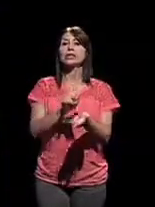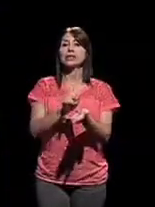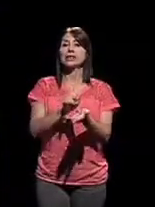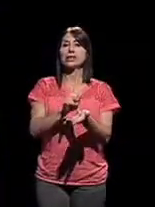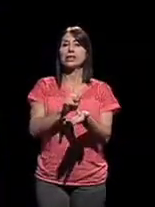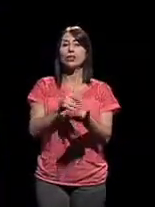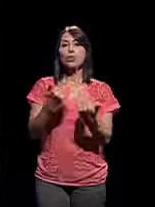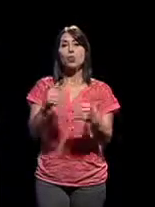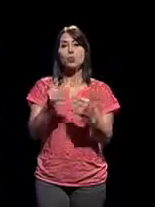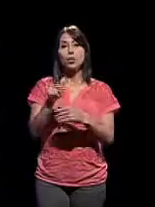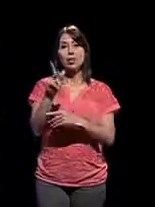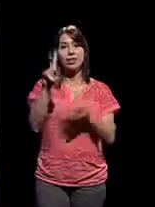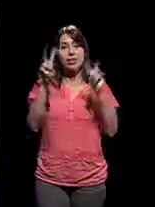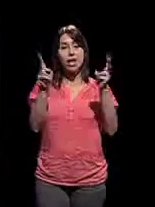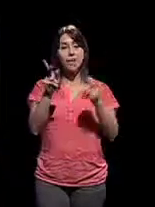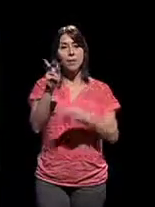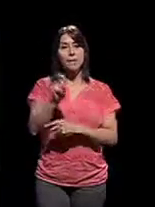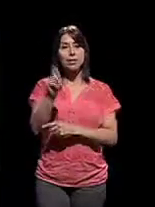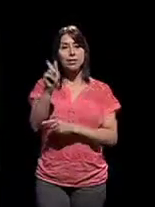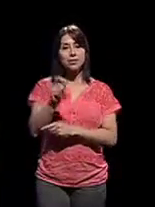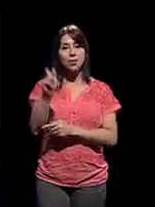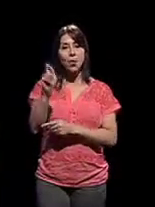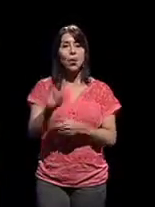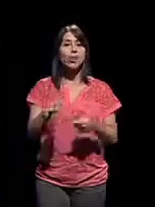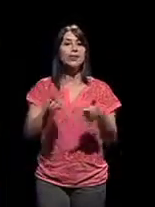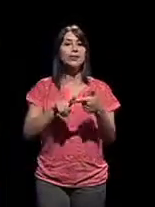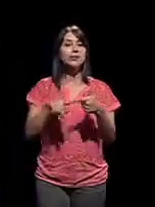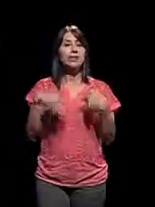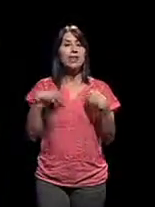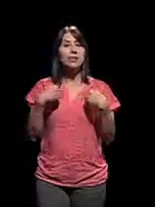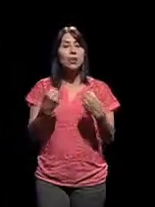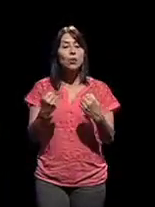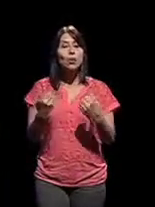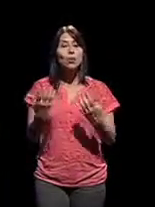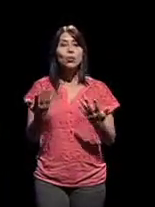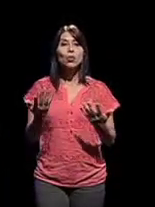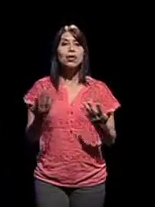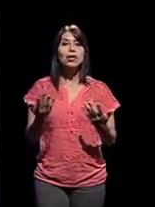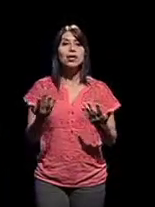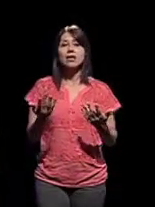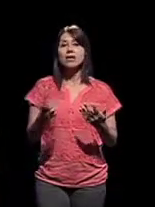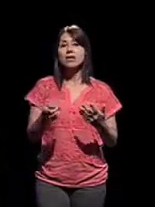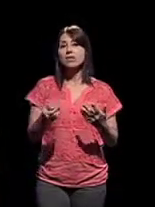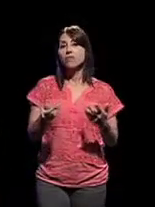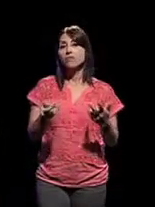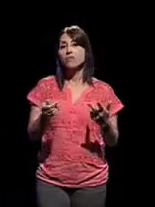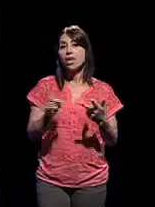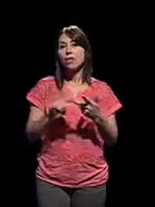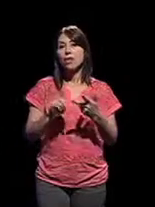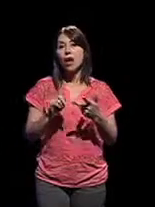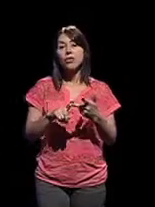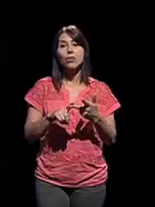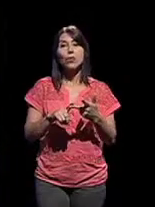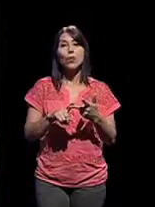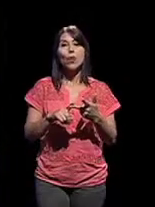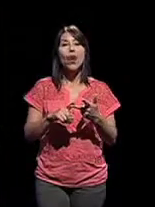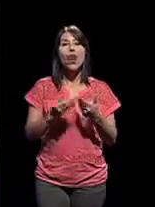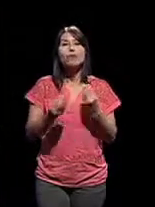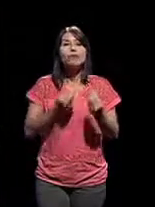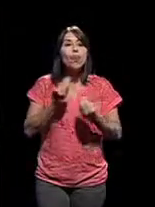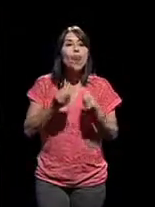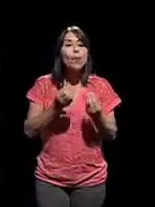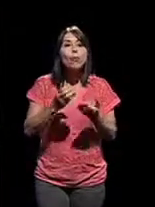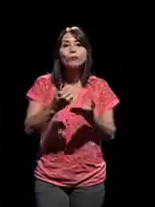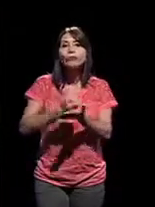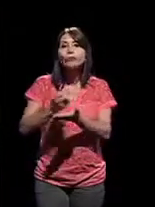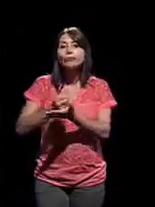hay situaciones muy delicadas a nivel de las pensiones, a nivel de la salud y sobre